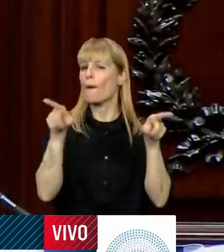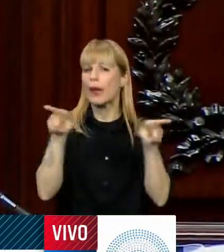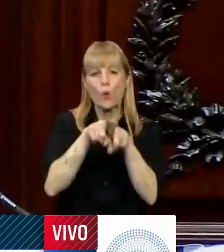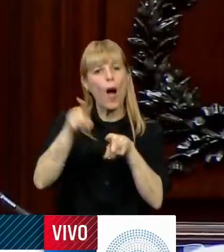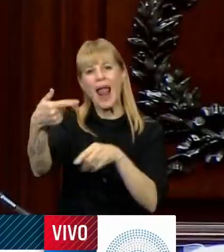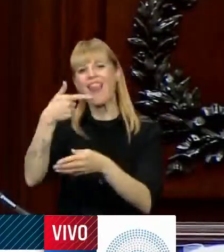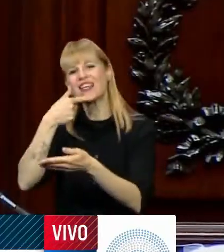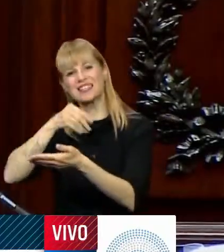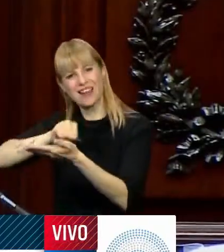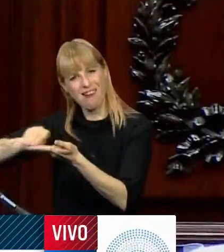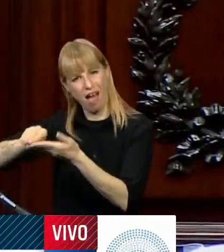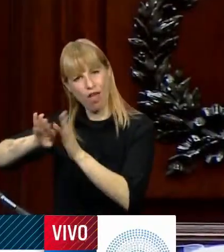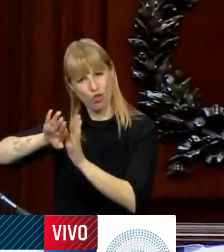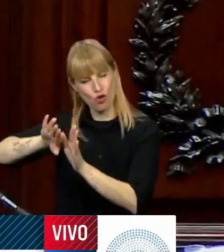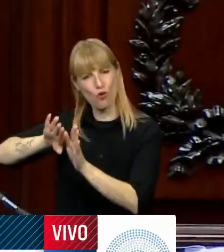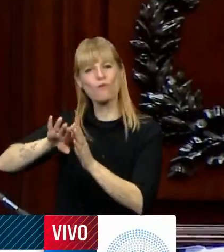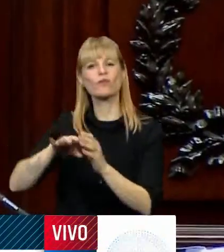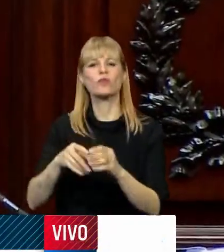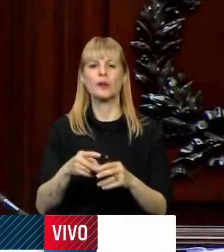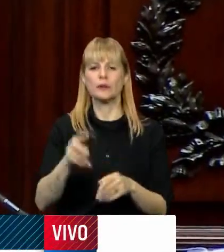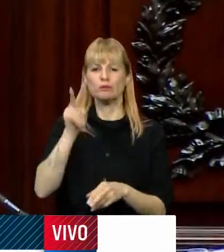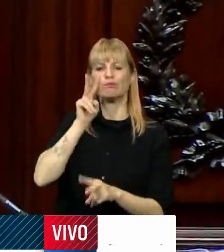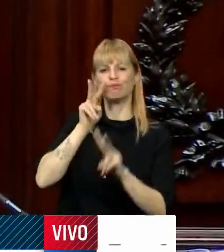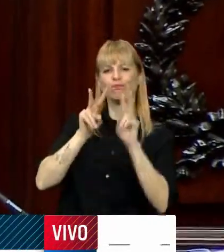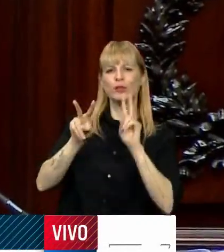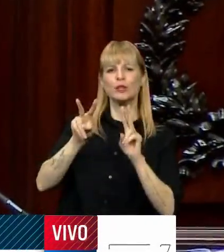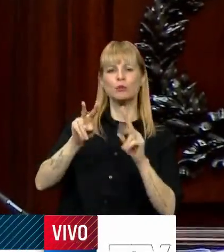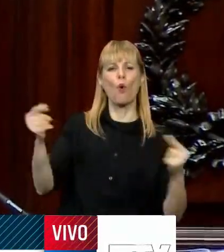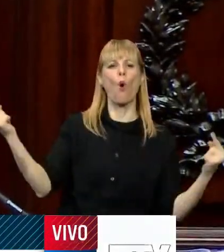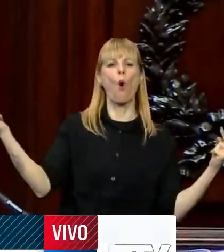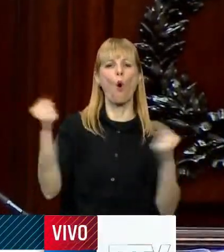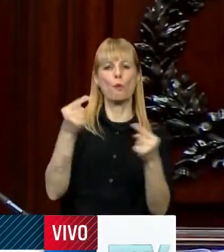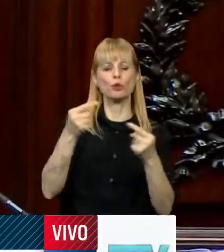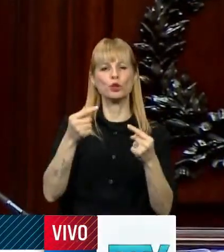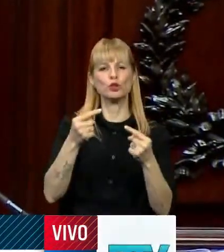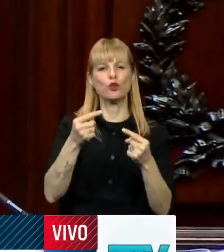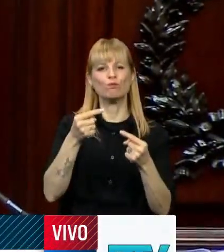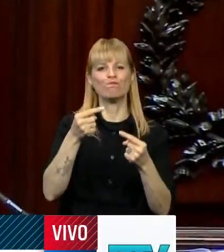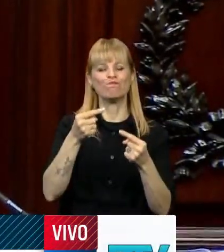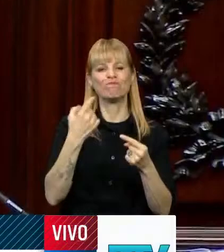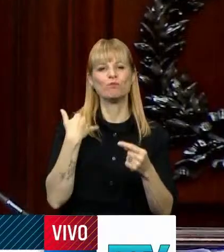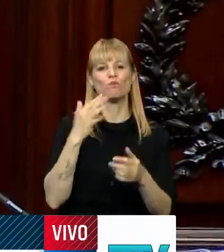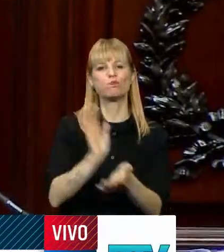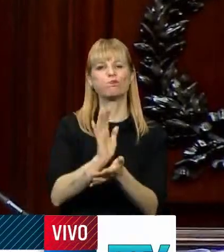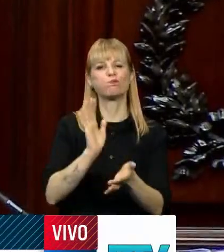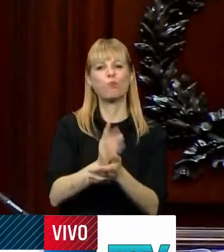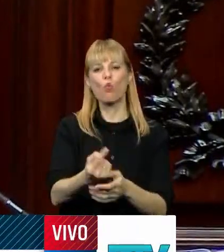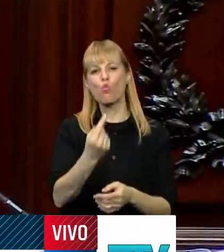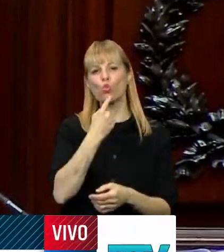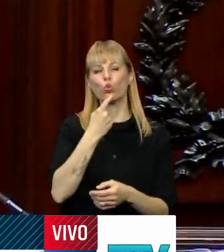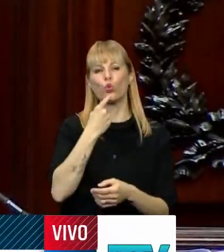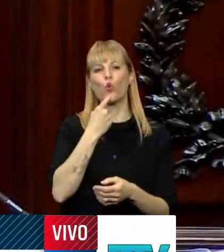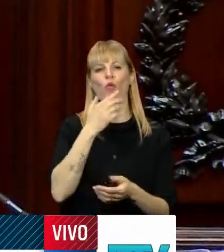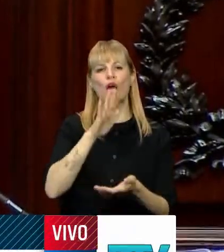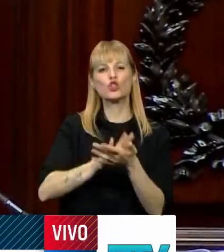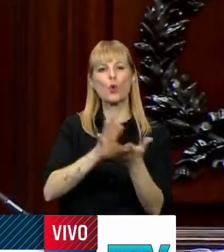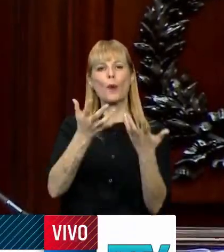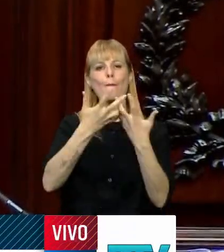Senado, vimos como gran parte de la oposición puso en cuestionamiento el proyecto económico del